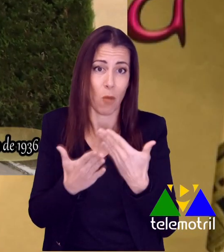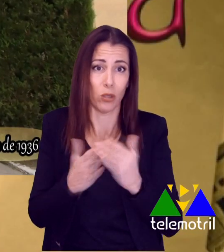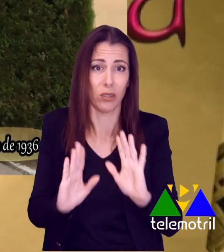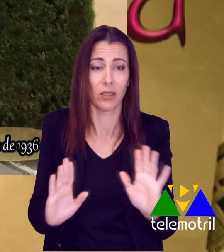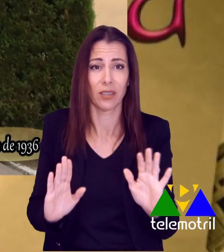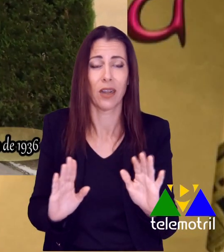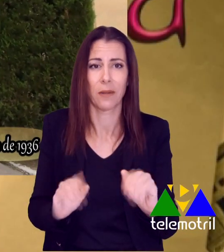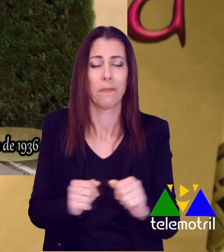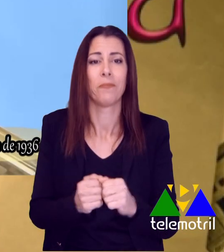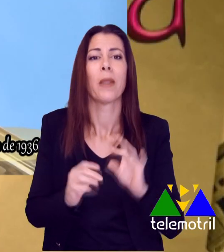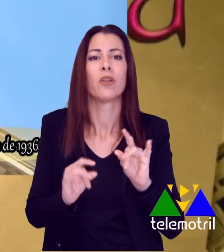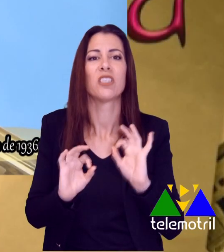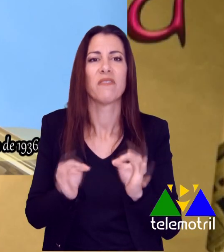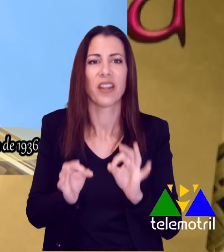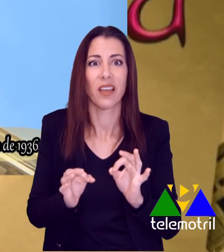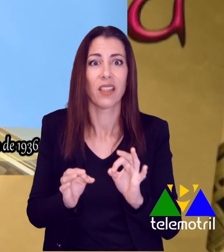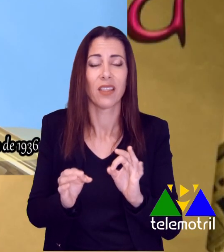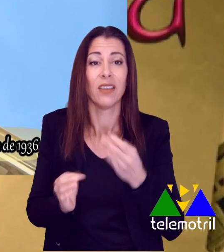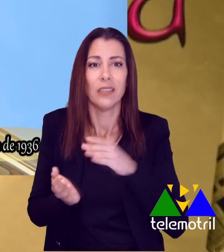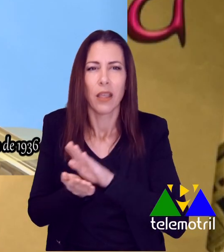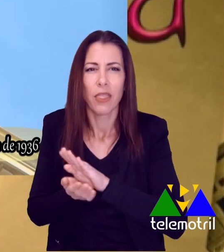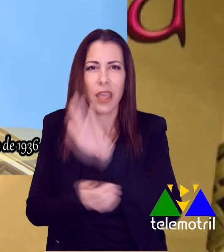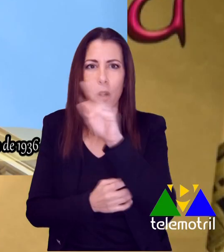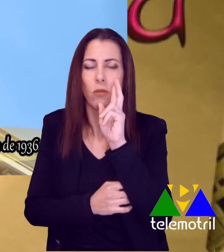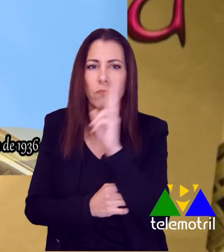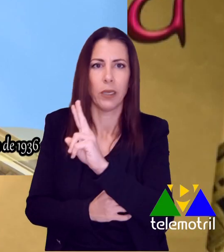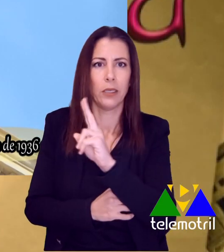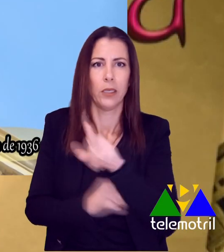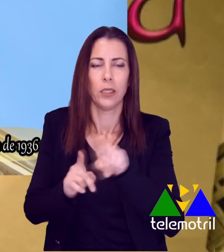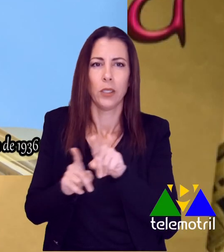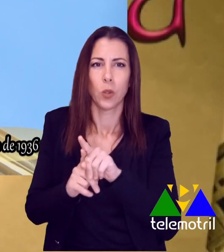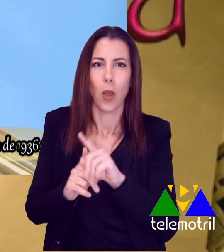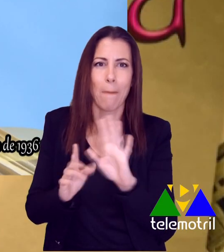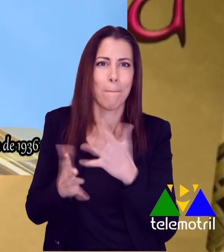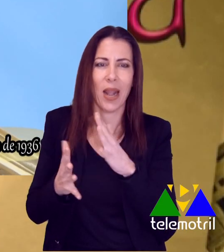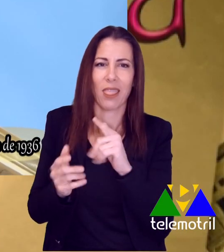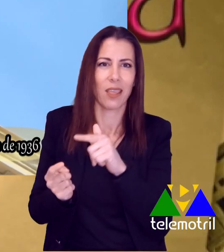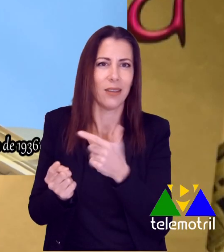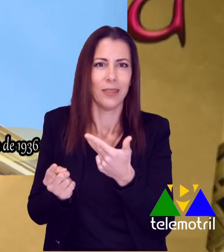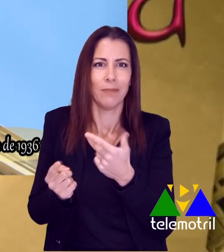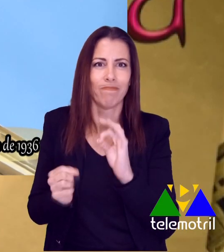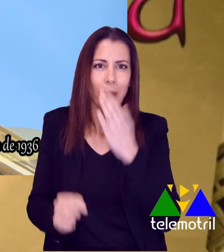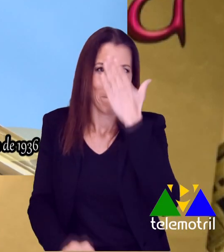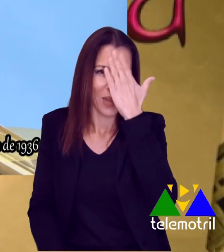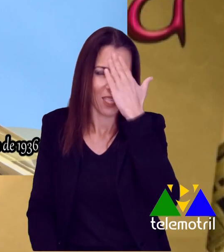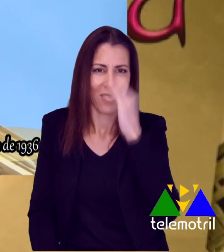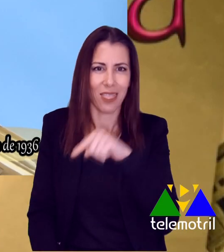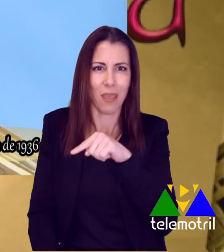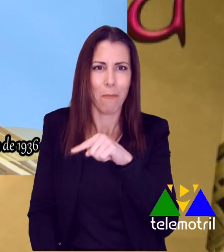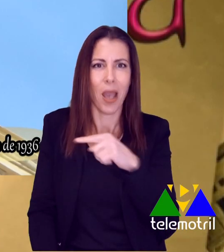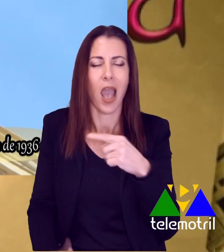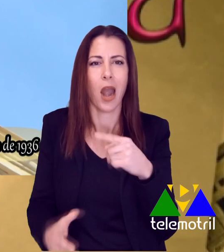arquitectura. Que sí que es verdad que el cerro da la impresión de que lo vemos que es la nave crucero, la nave principal,